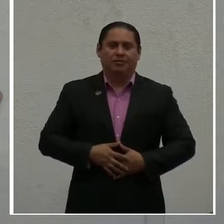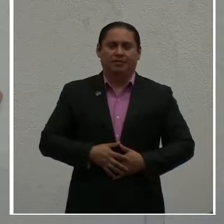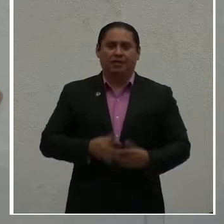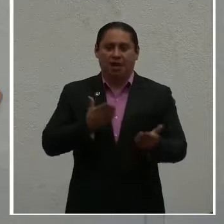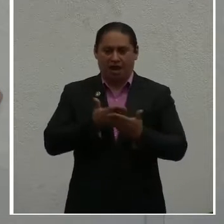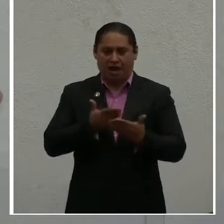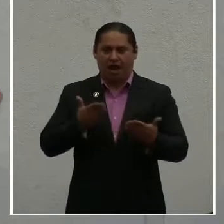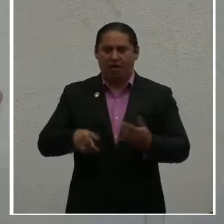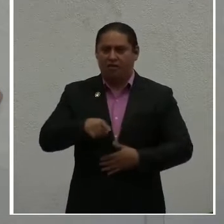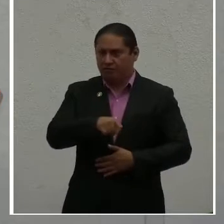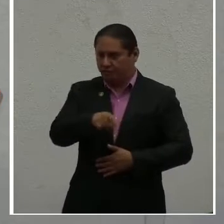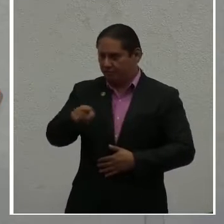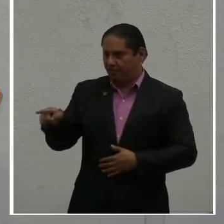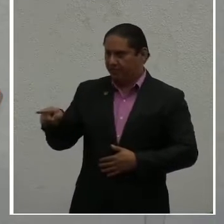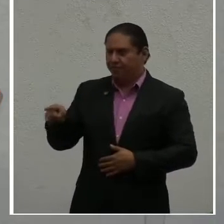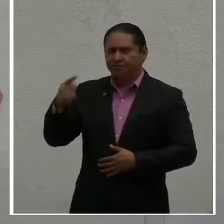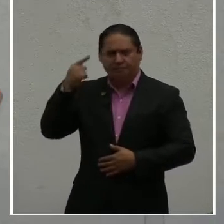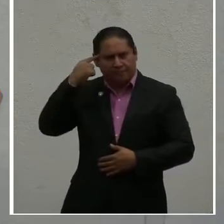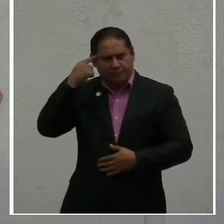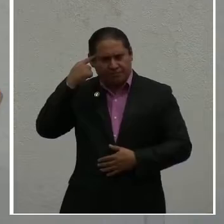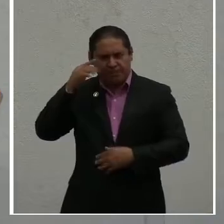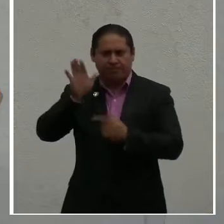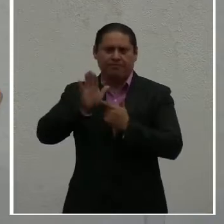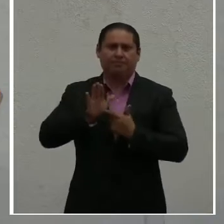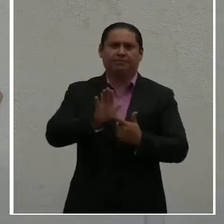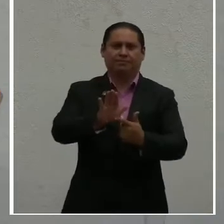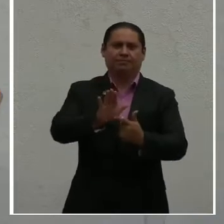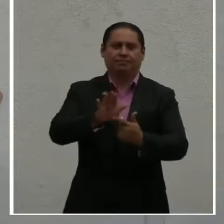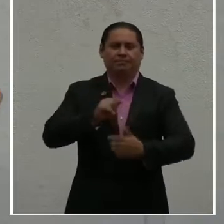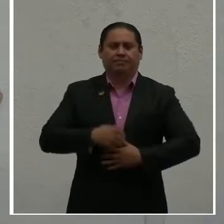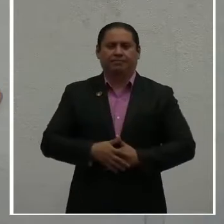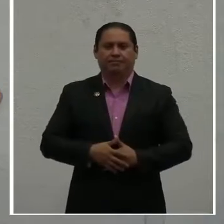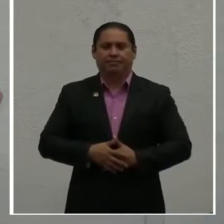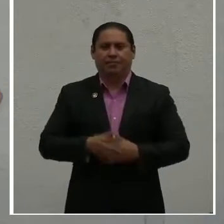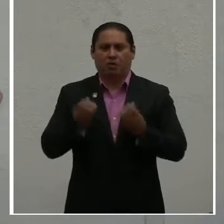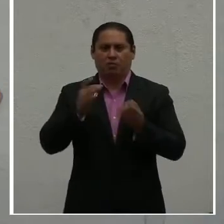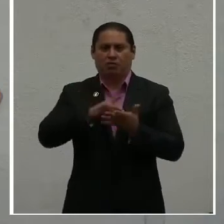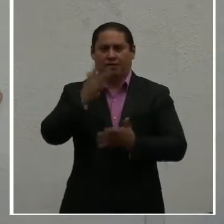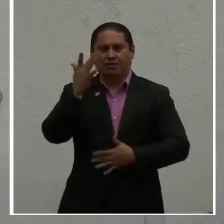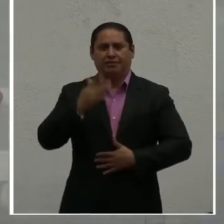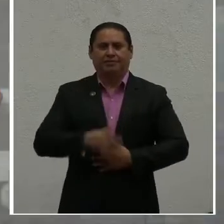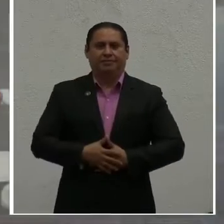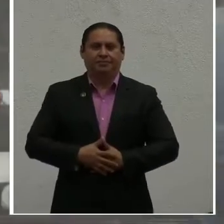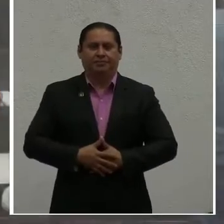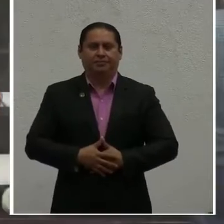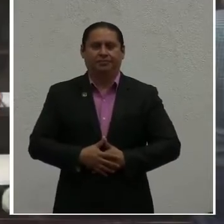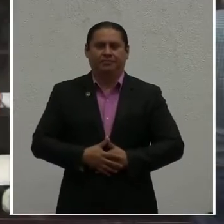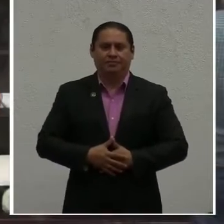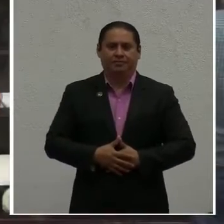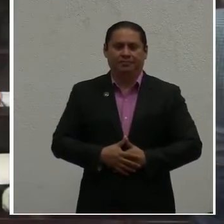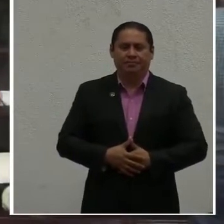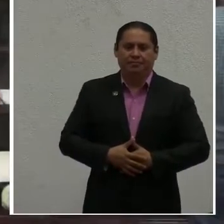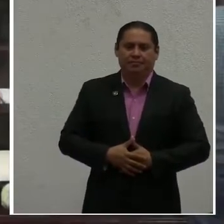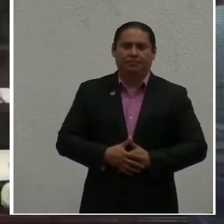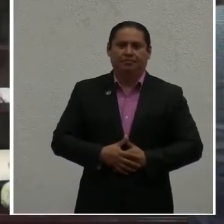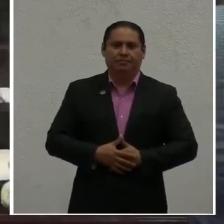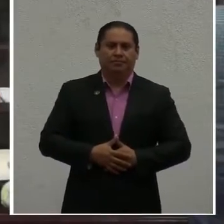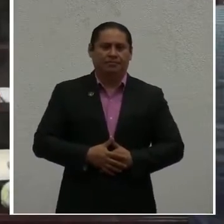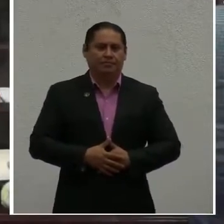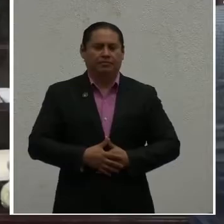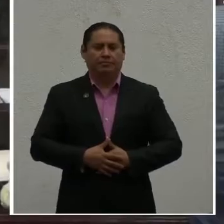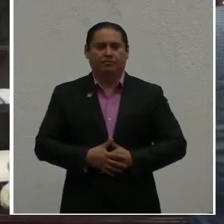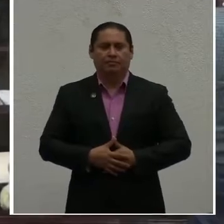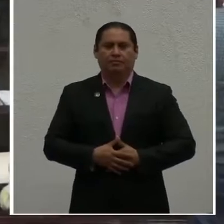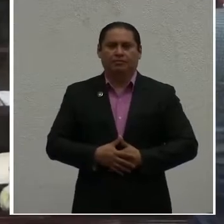a su consideración la presente propuesta. Es cuanto, diputada. Muchas gracias. Gracias, diputada.